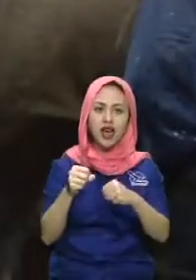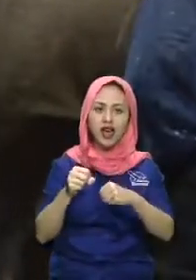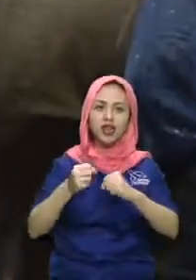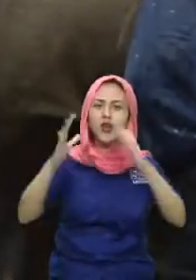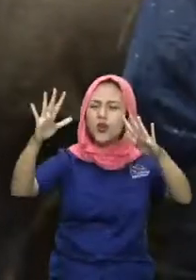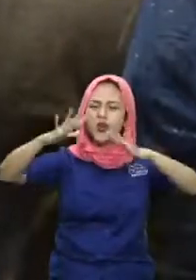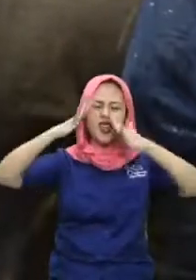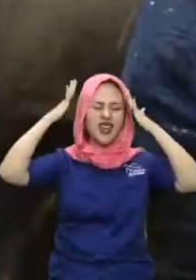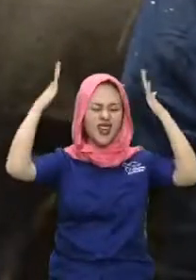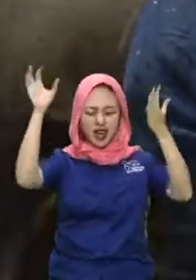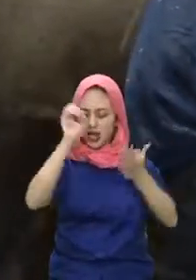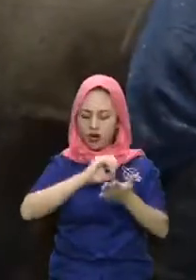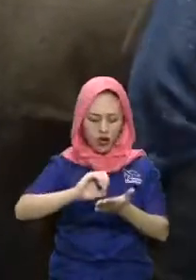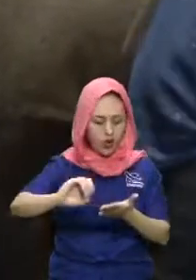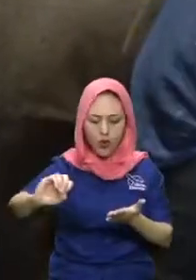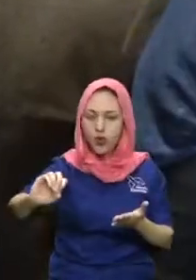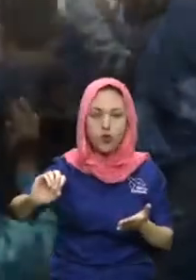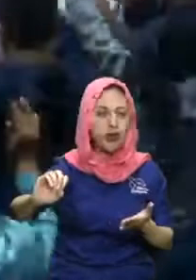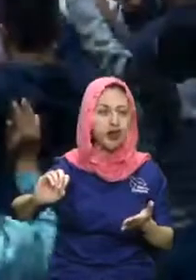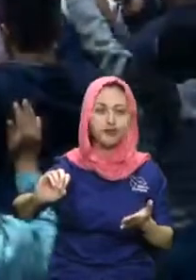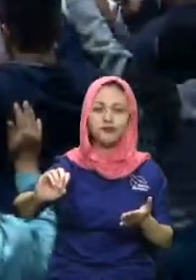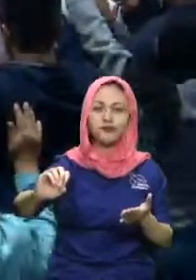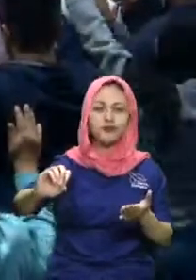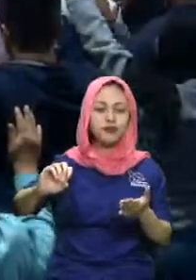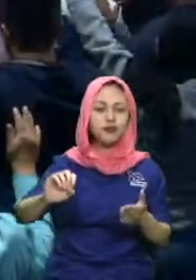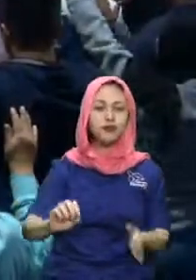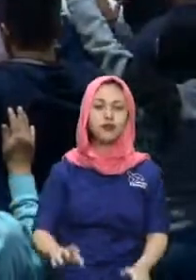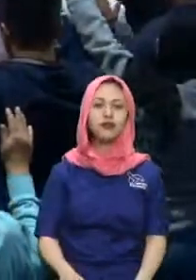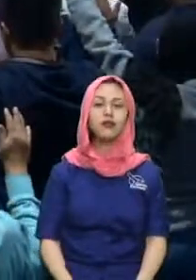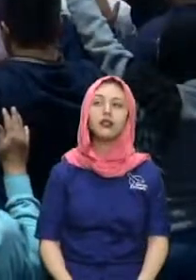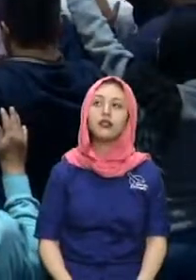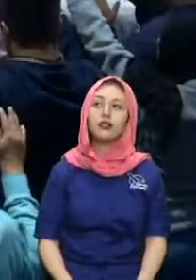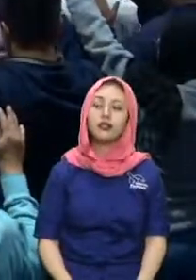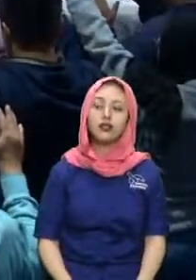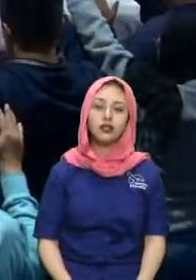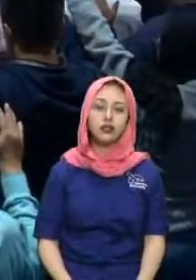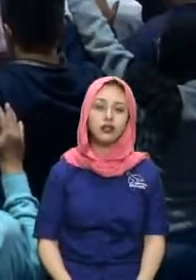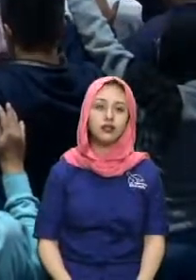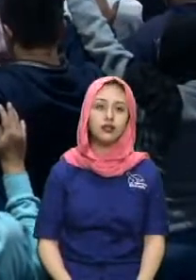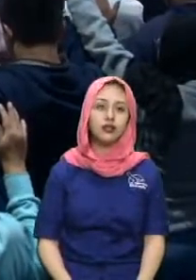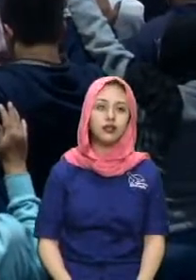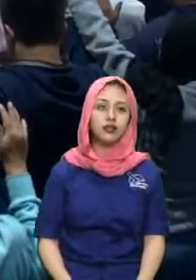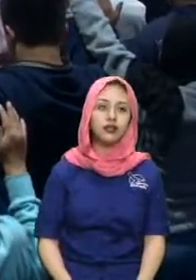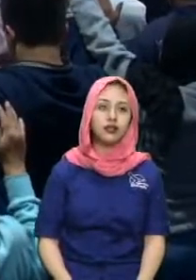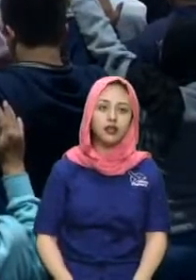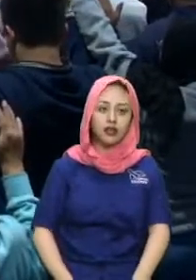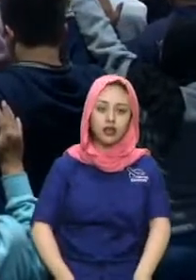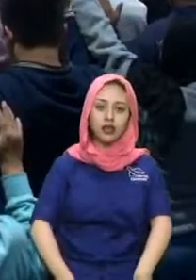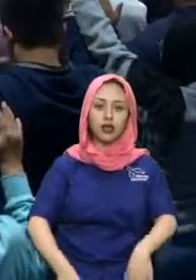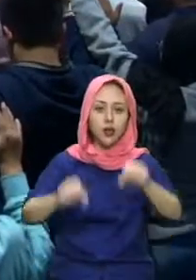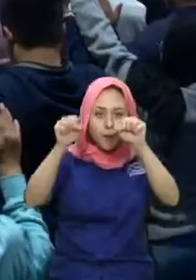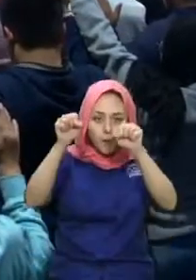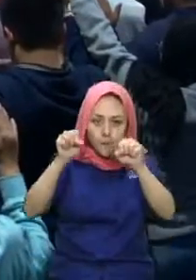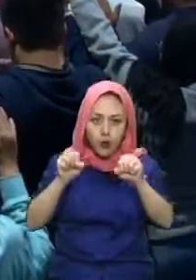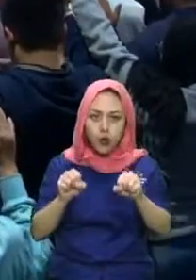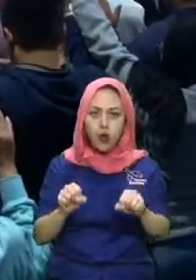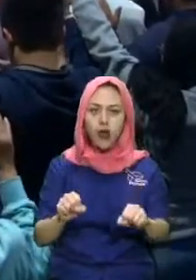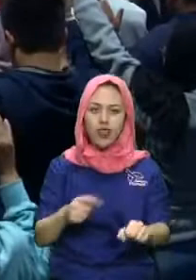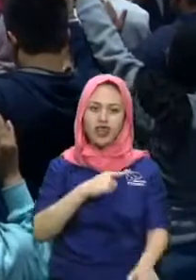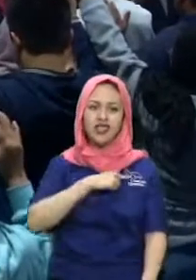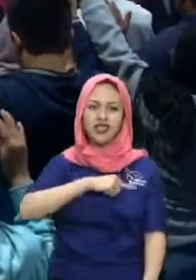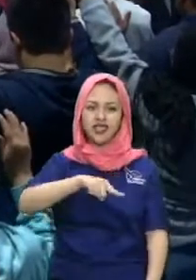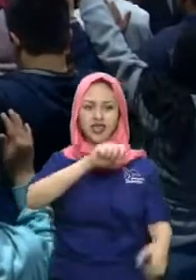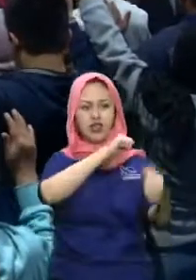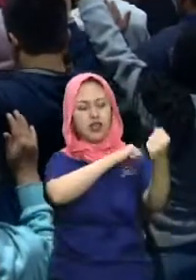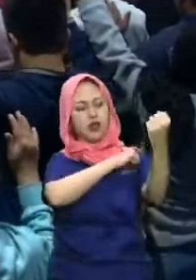se conviertan en una especie de patriarca o matriarca, Señor, del